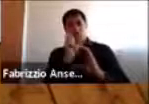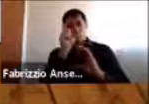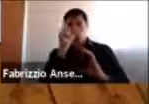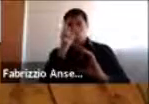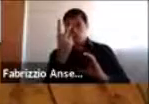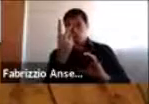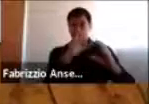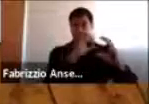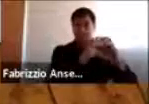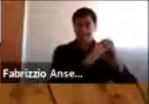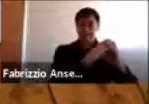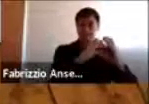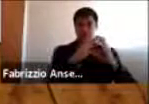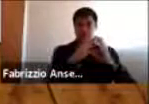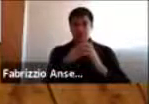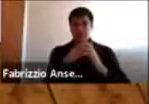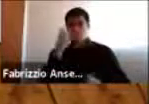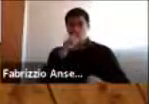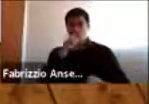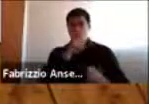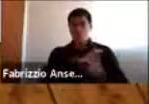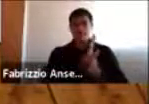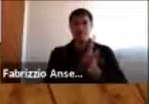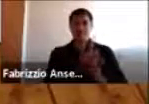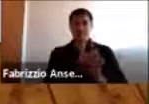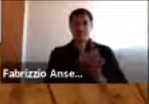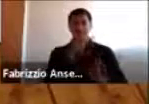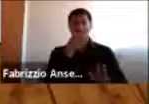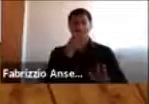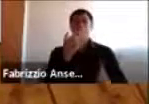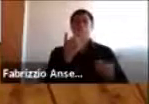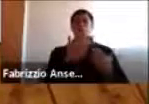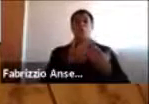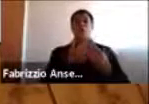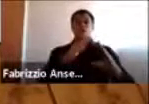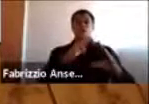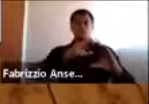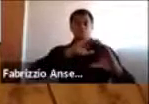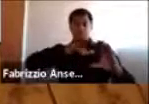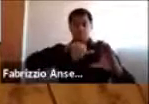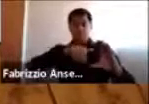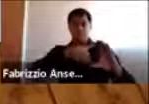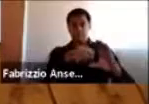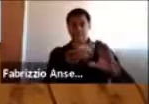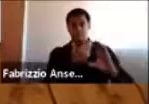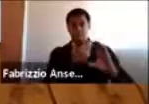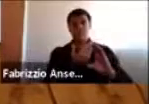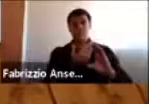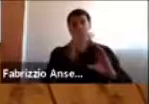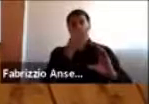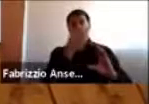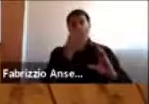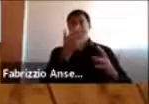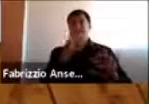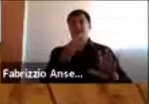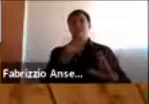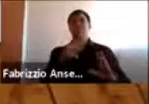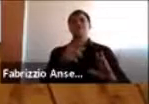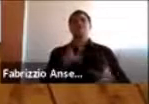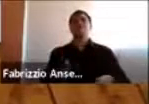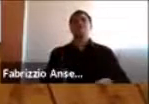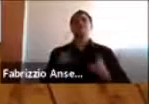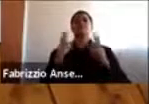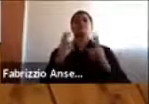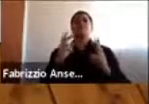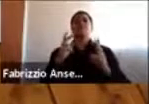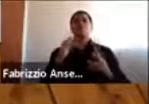tiempo efectivo de juego del niño cuando estos se van vaciando entonces cuando el niño puede utilizar las características que son puramente de entretenimiento